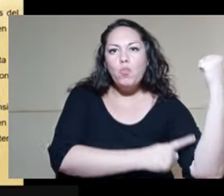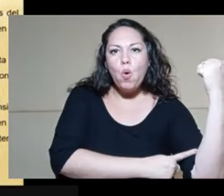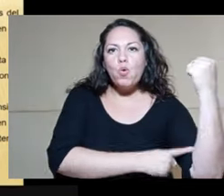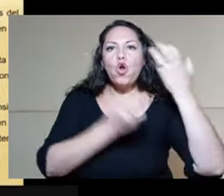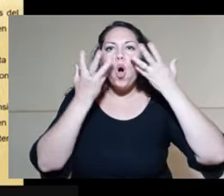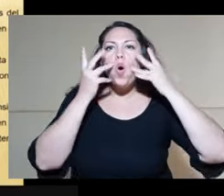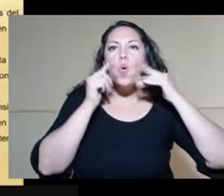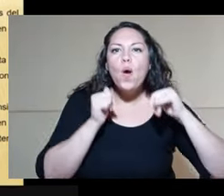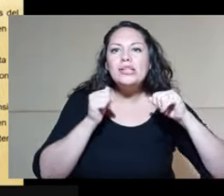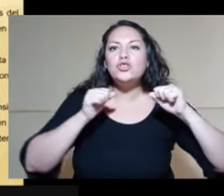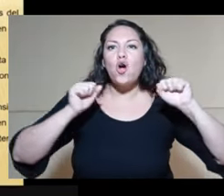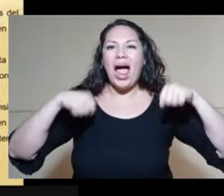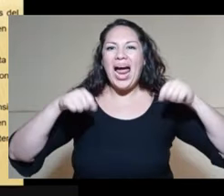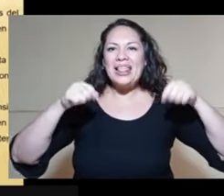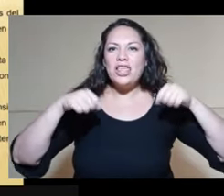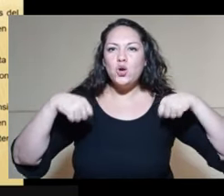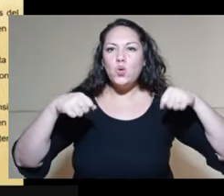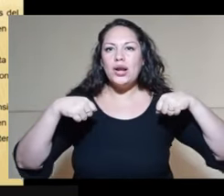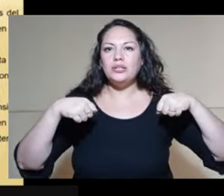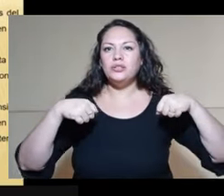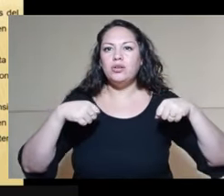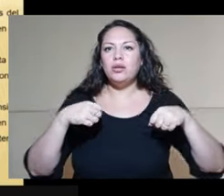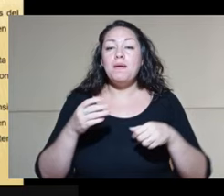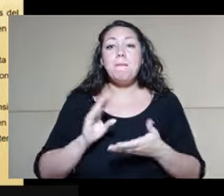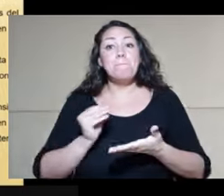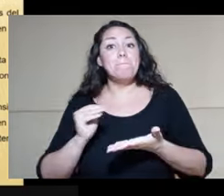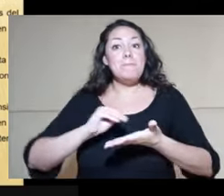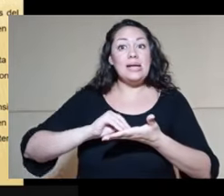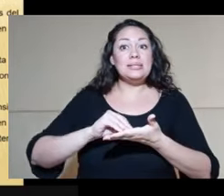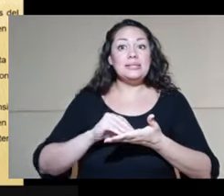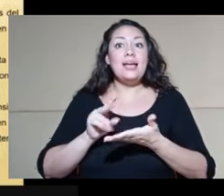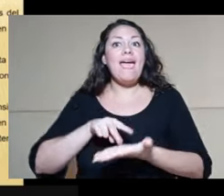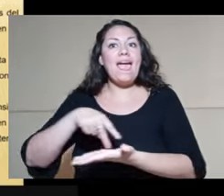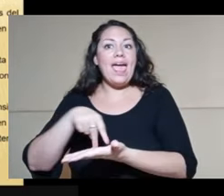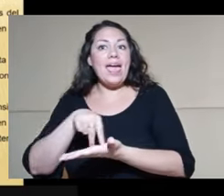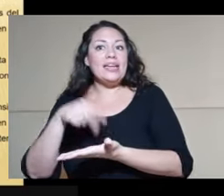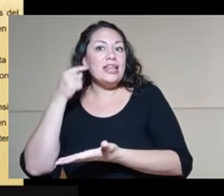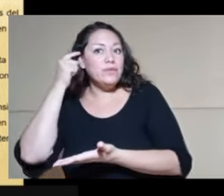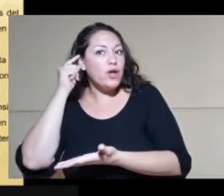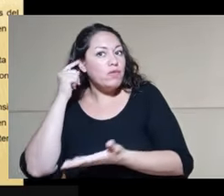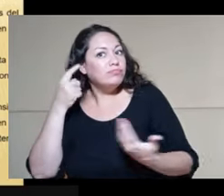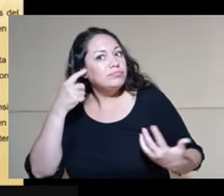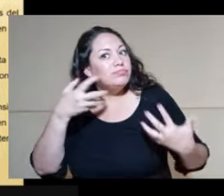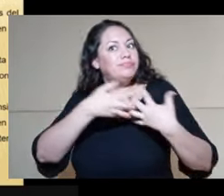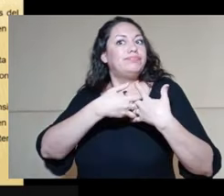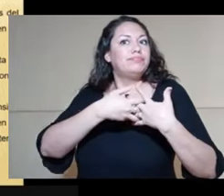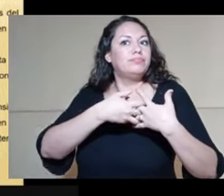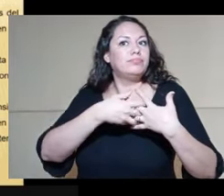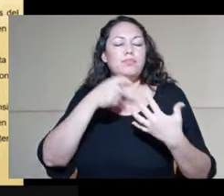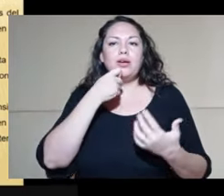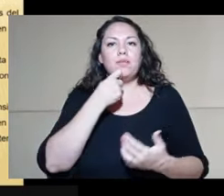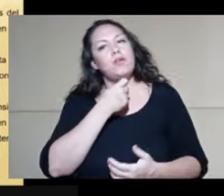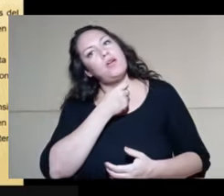músculos, las articulaciones, los huesos, ¿eh? Y asociarlos con el aparato vestibular, que es el que ya habíamos visto, con el equilibrio.